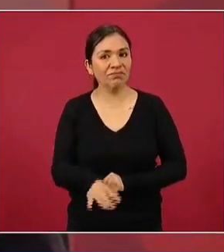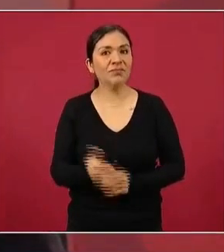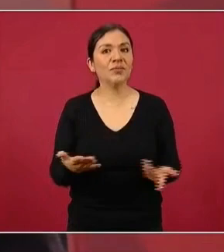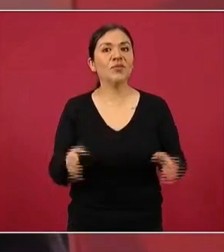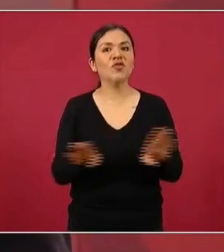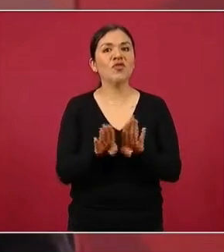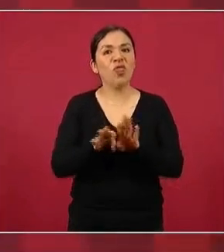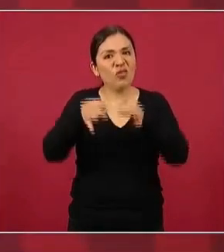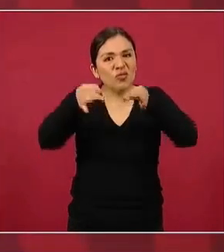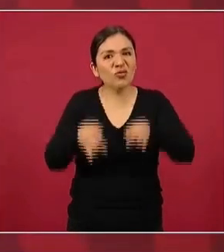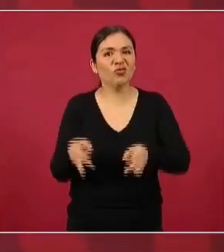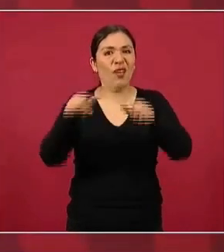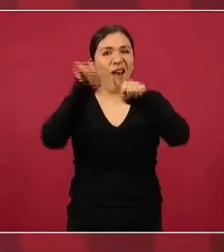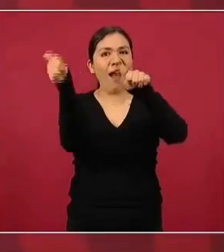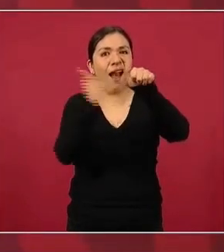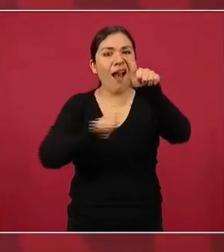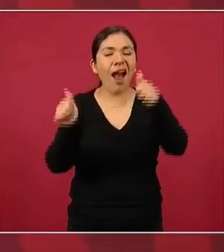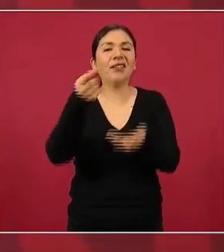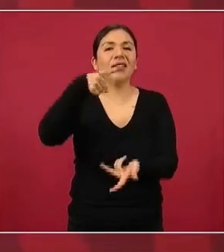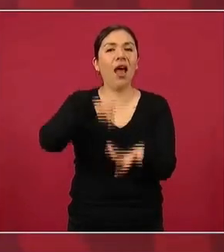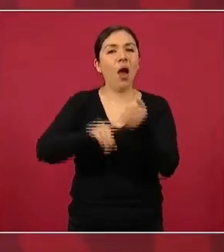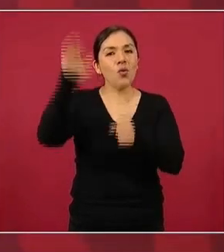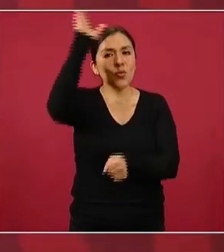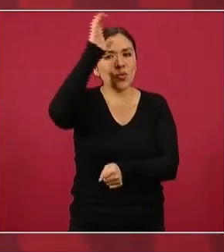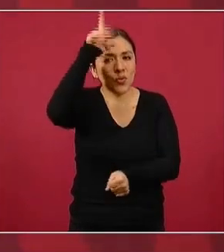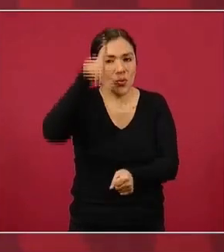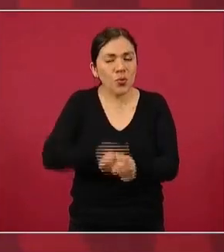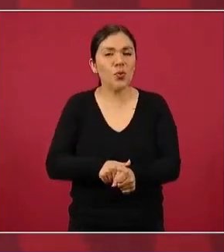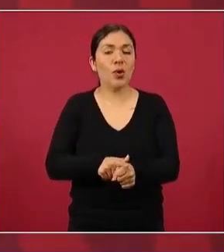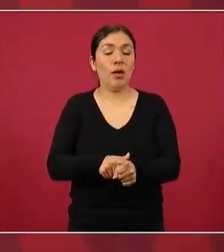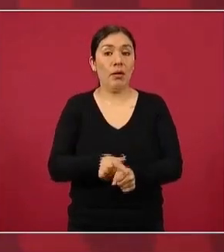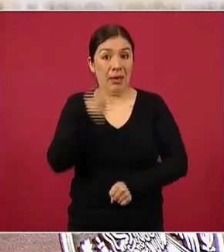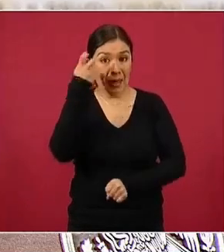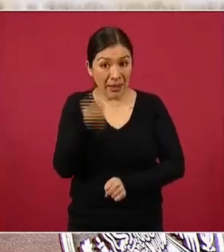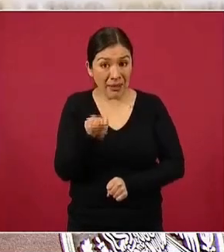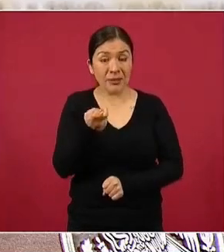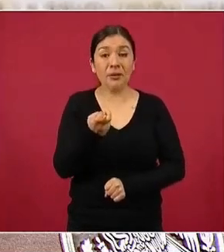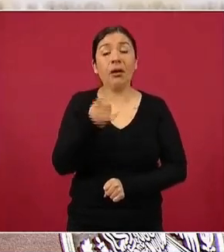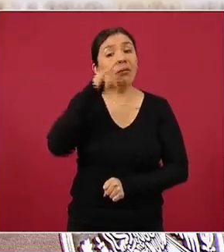es arte, cultura, que no se ve